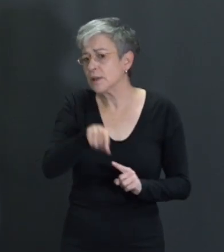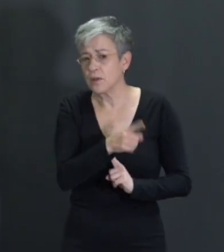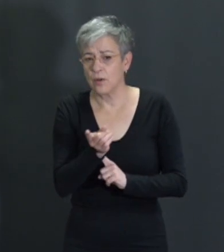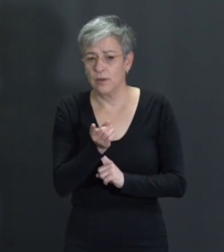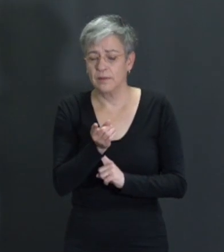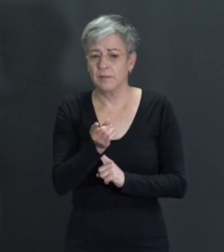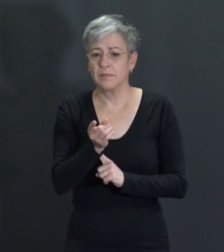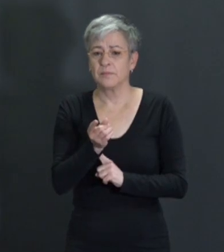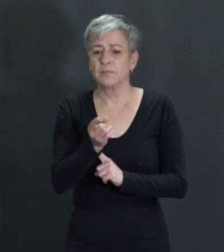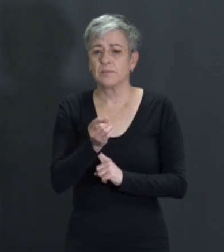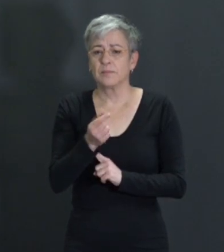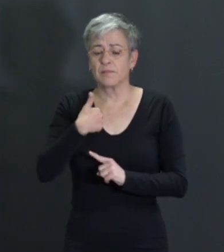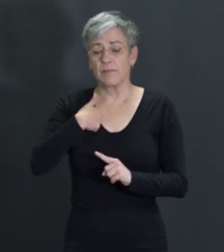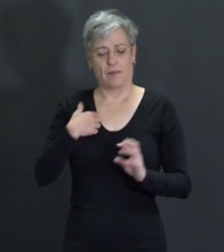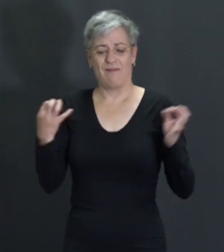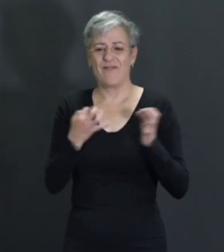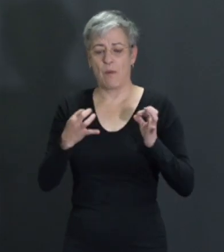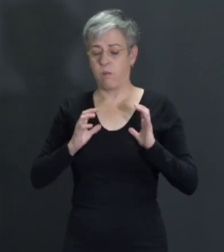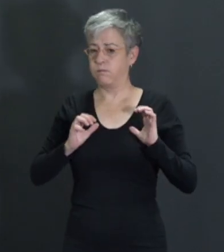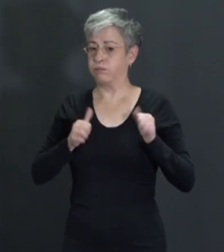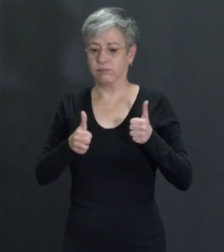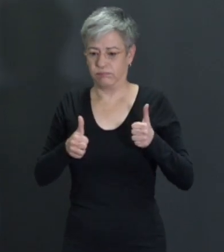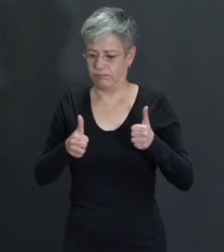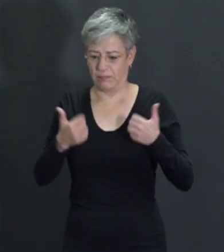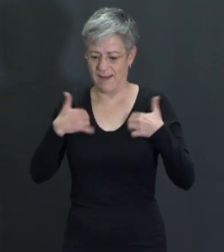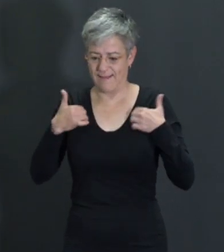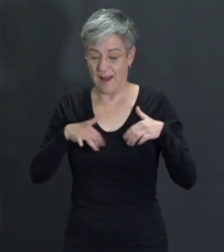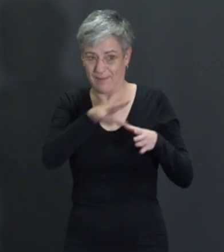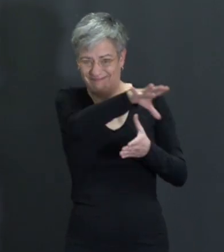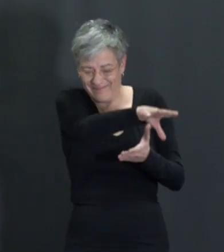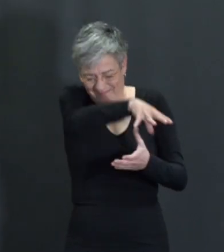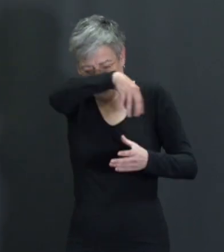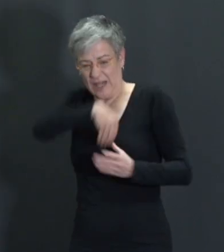Metámoslas desde el inicio. Pero metámoslas a las personas